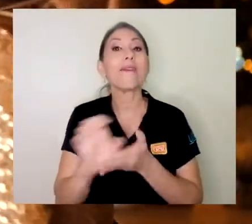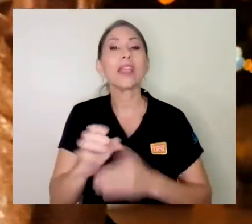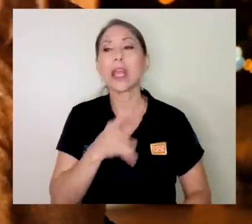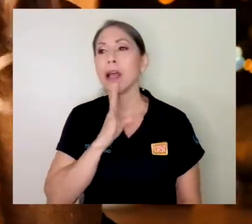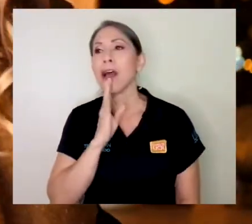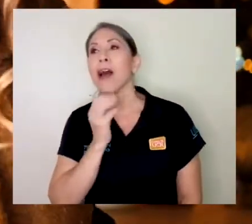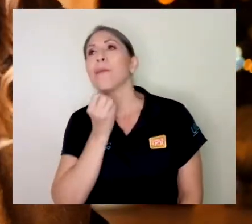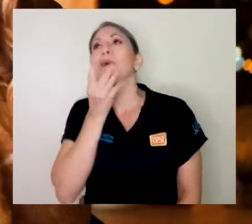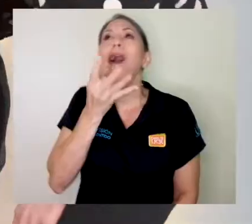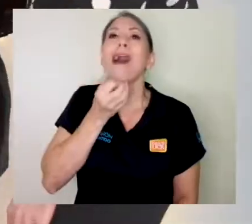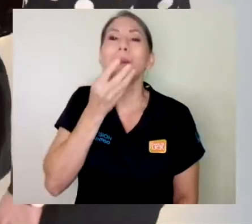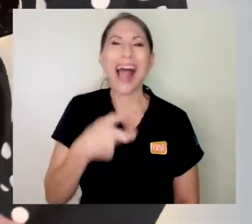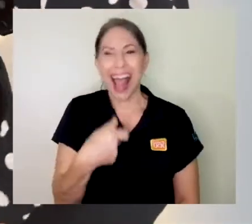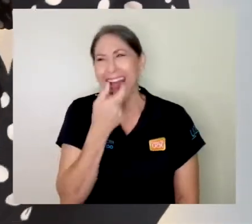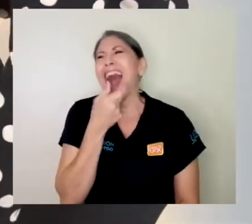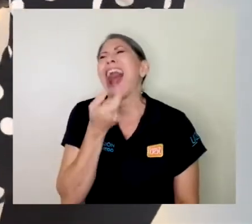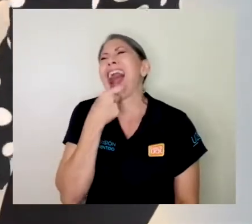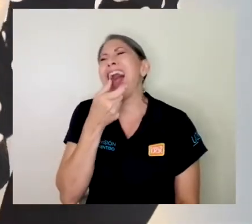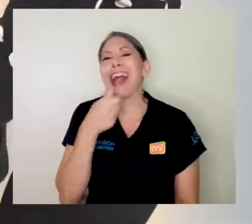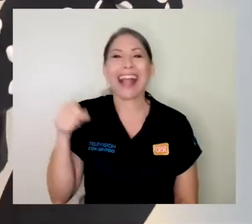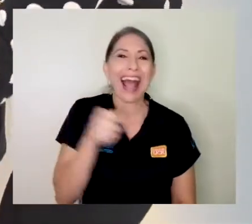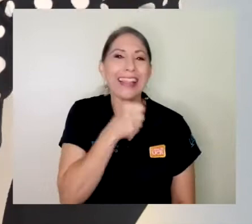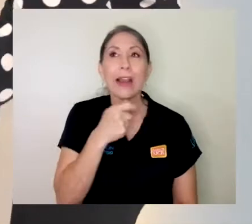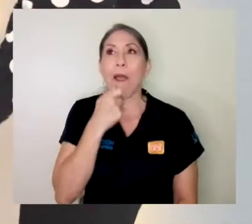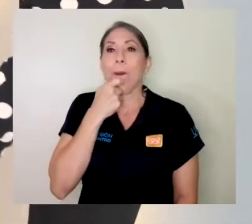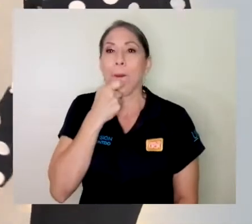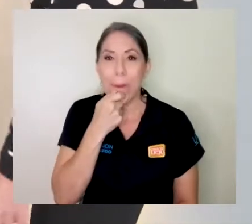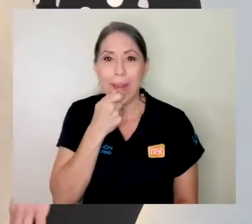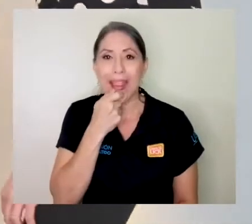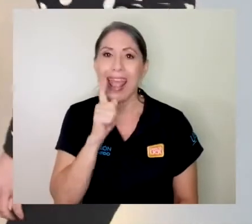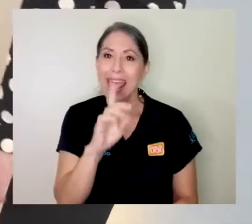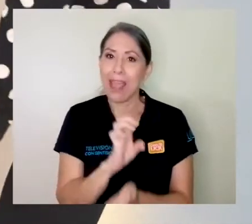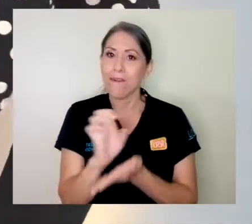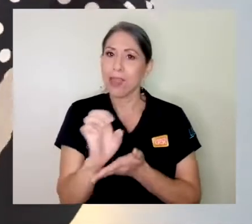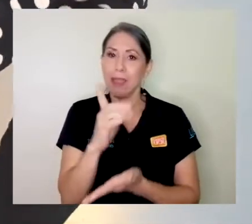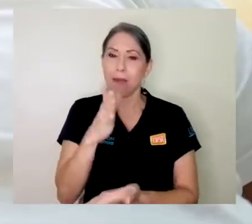conversaciones en voz alta, las carcajadas y cantar o silbar.